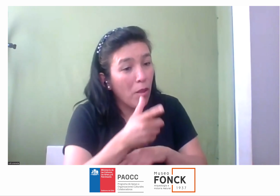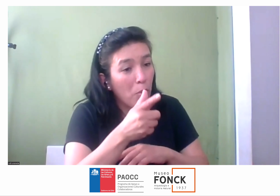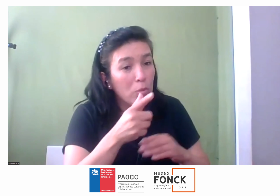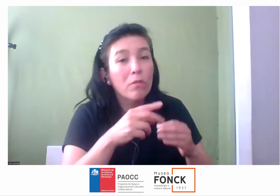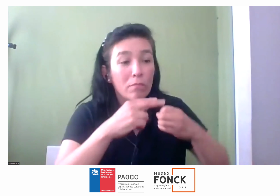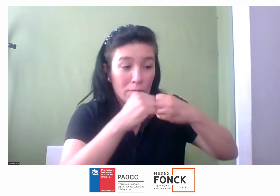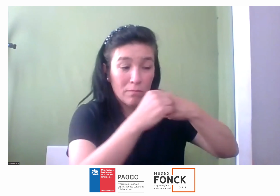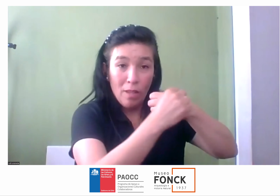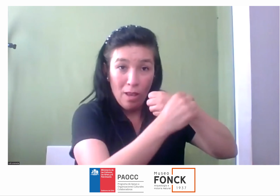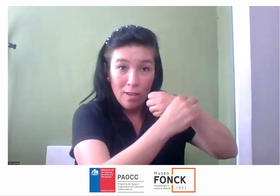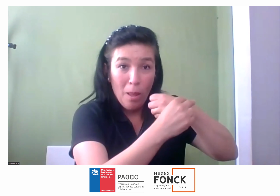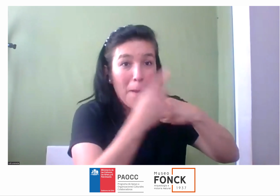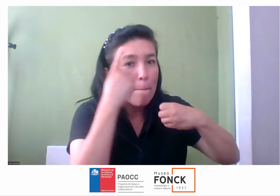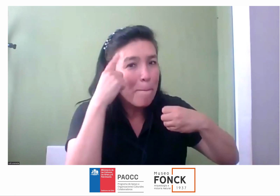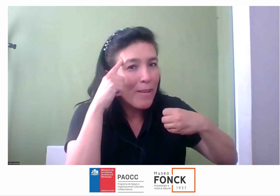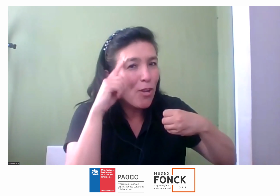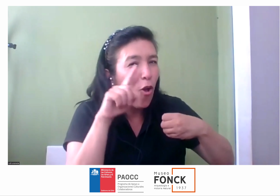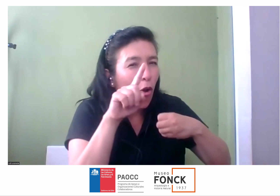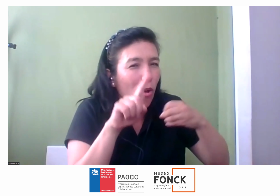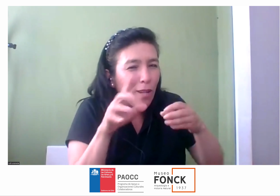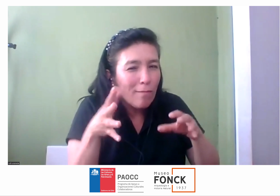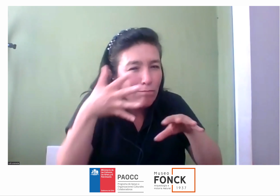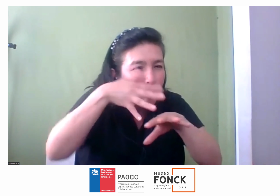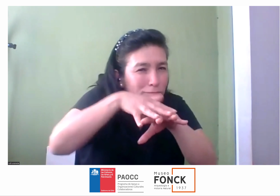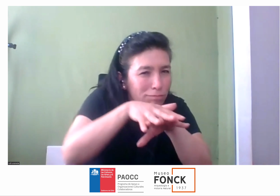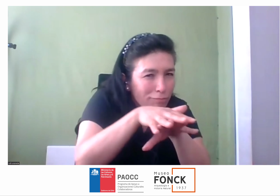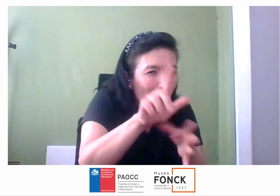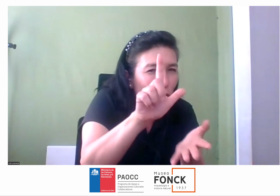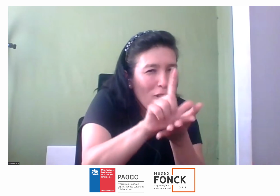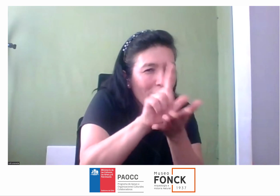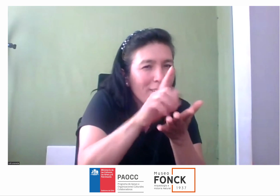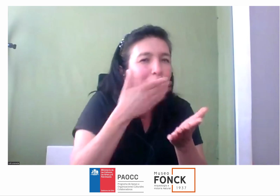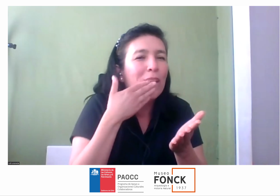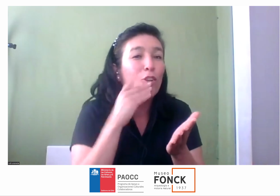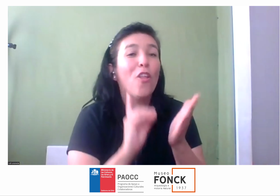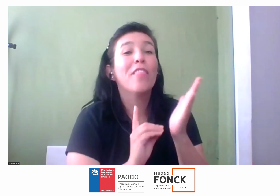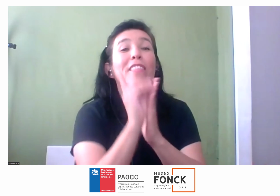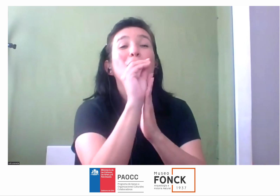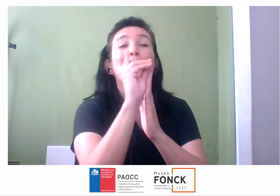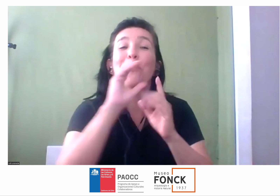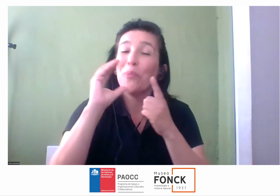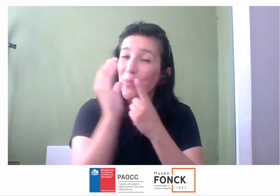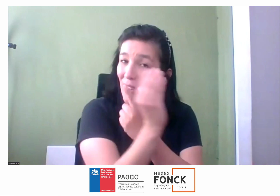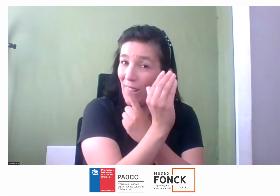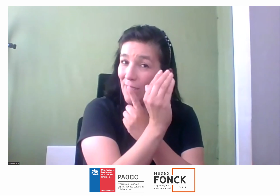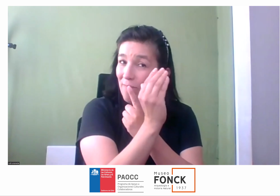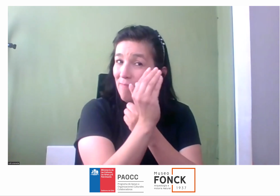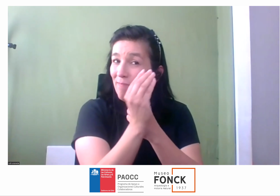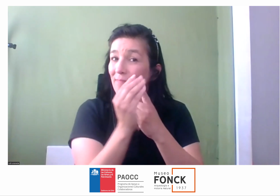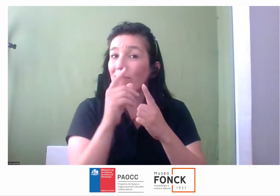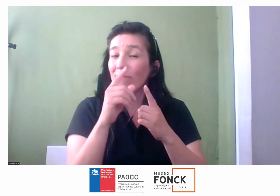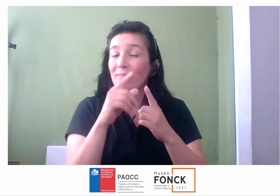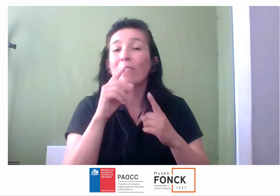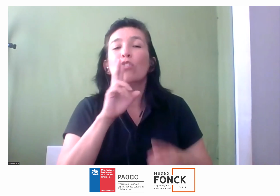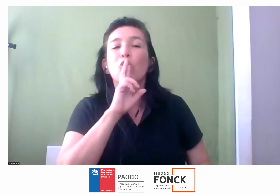Aguita, pero coexistiendo con otros rasgos más locales, también con otros desarrollos culturales que se dan hacia el sur, que es